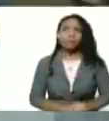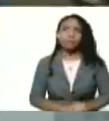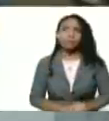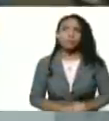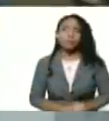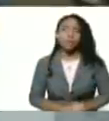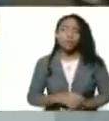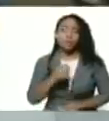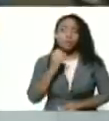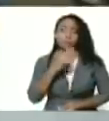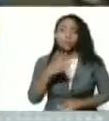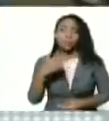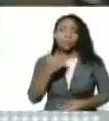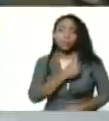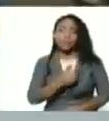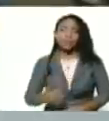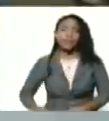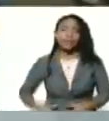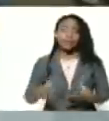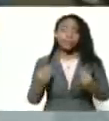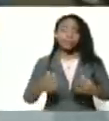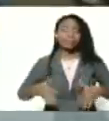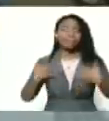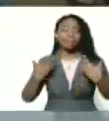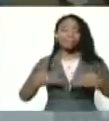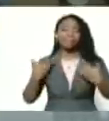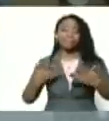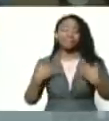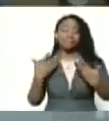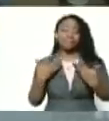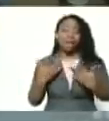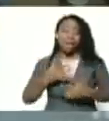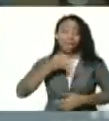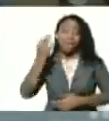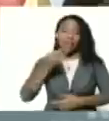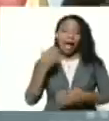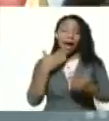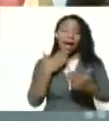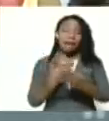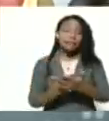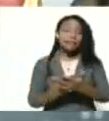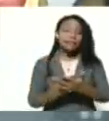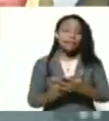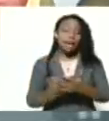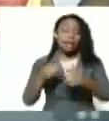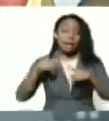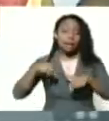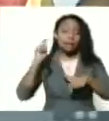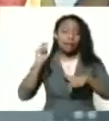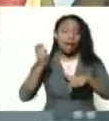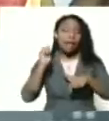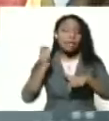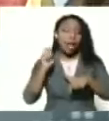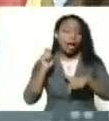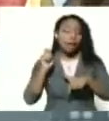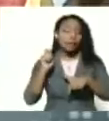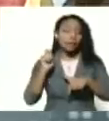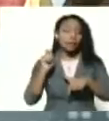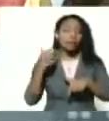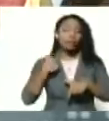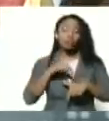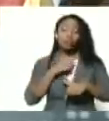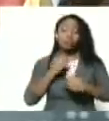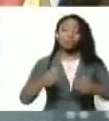Bueno, presidente, muy emocionada, de verdad, un agradecimiento desde Charallave, ¿verdad? Estamos